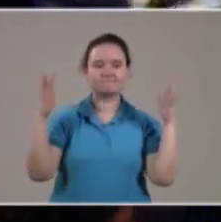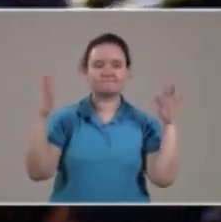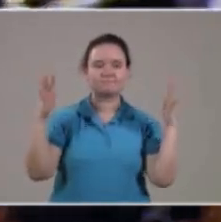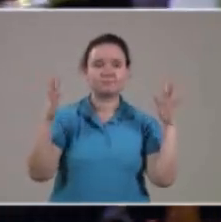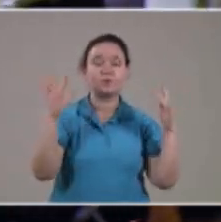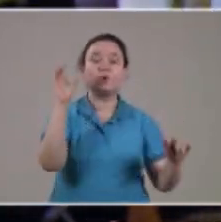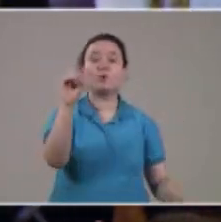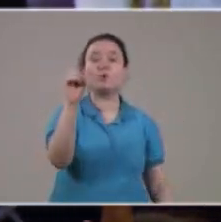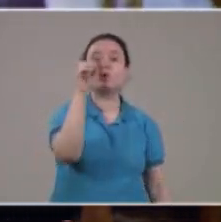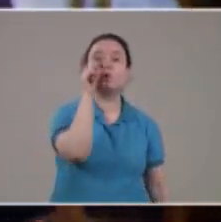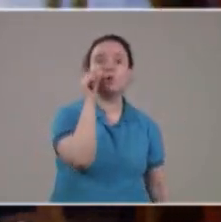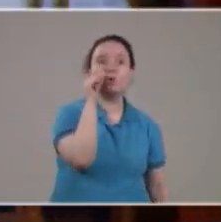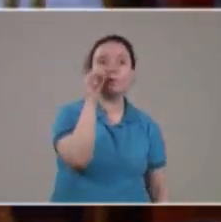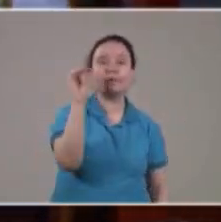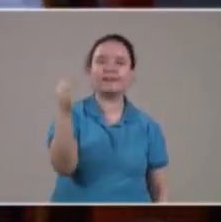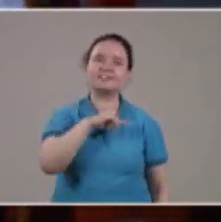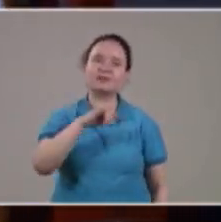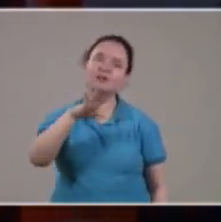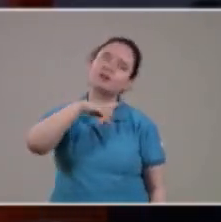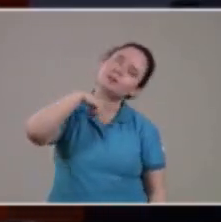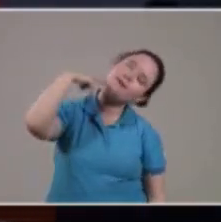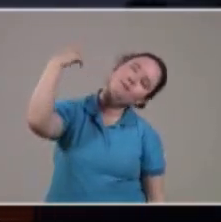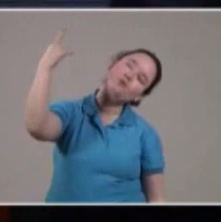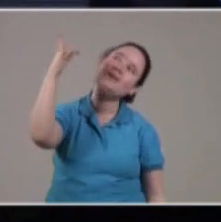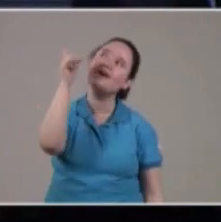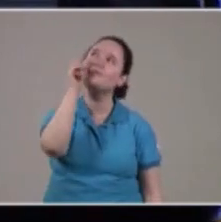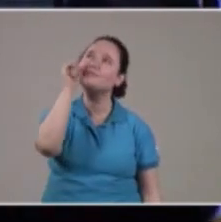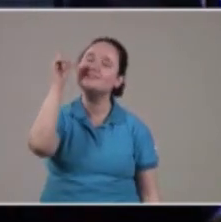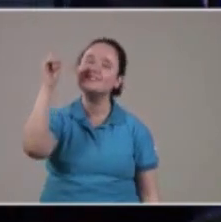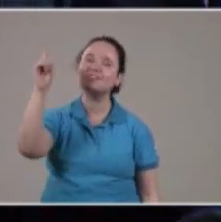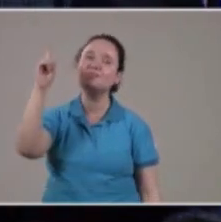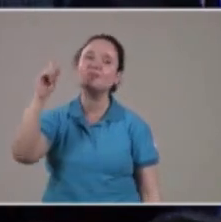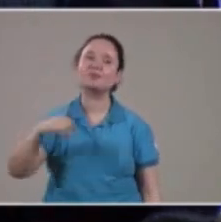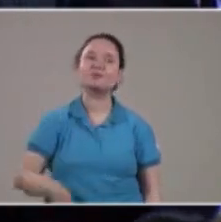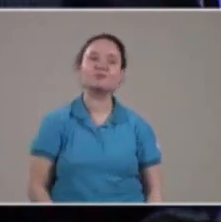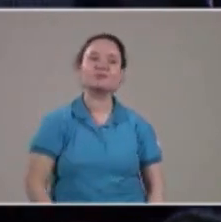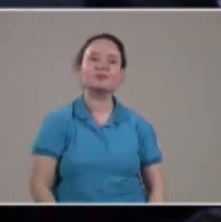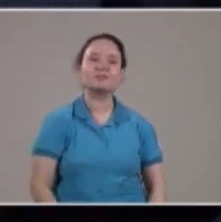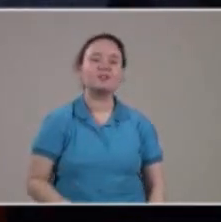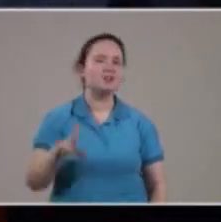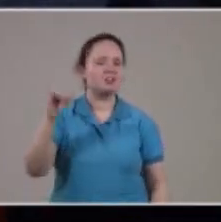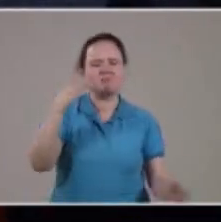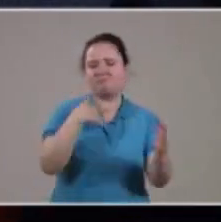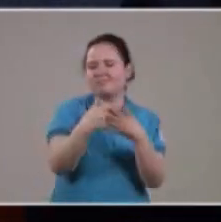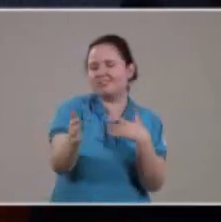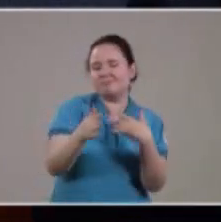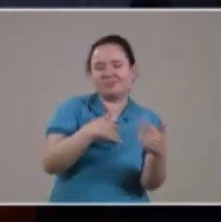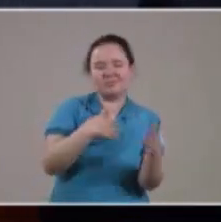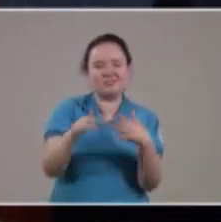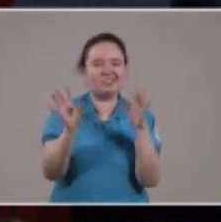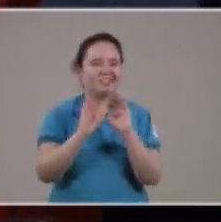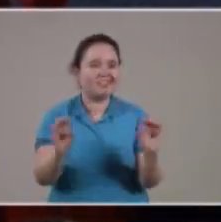Un hombre que estaba enamorado del Señor y que no le importó nada. Gloria a ti,